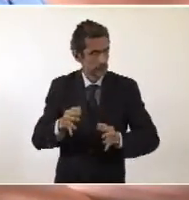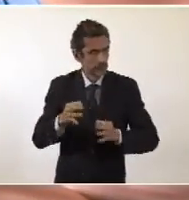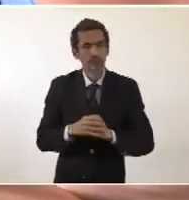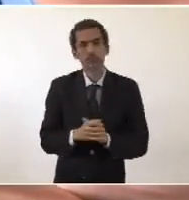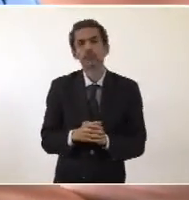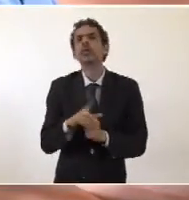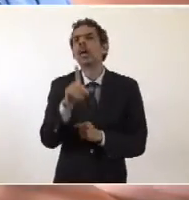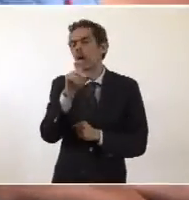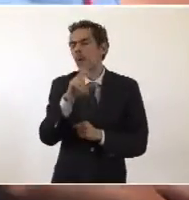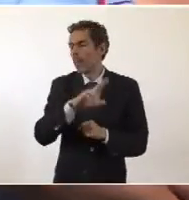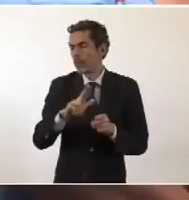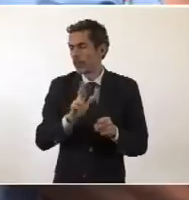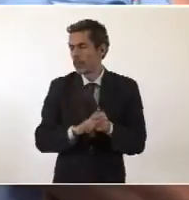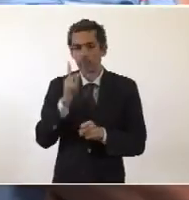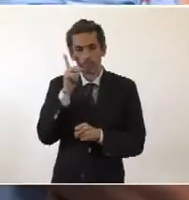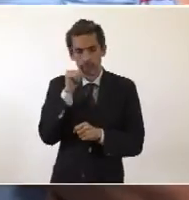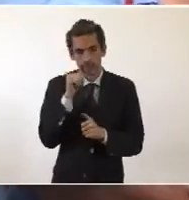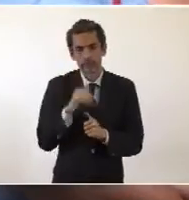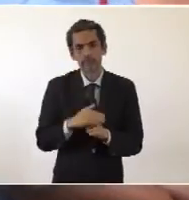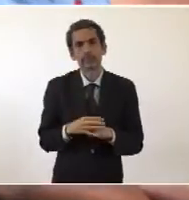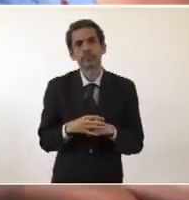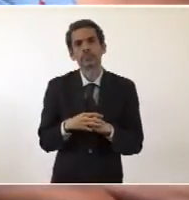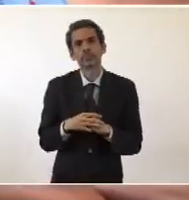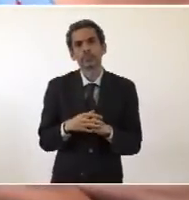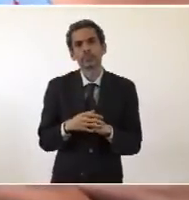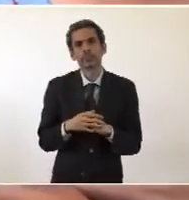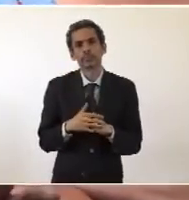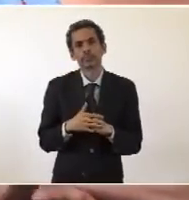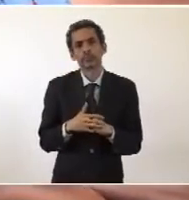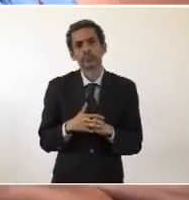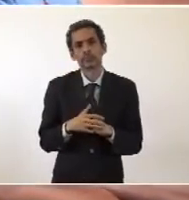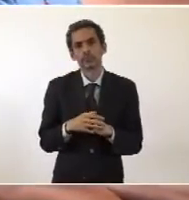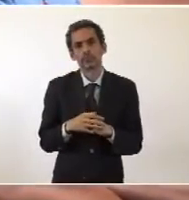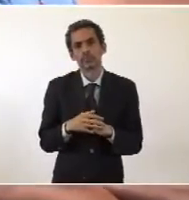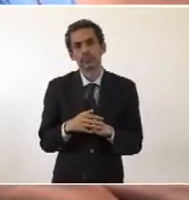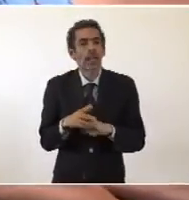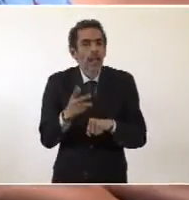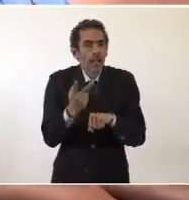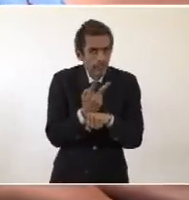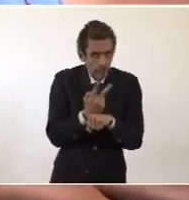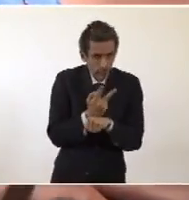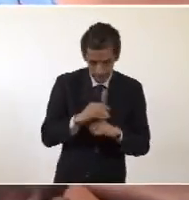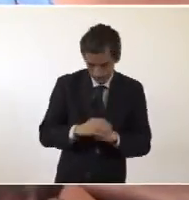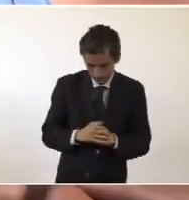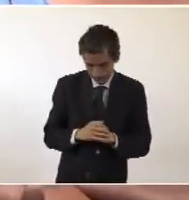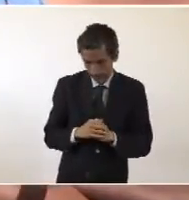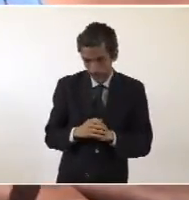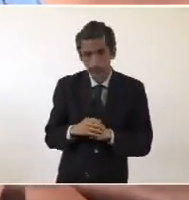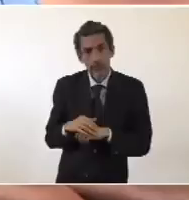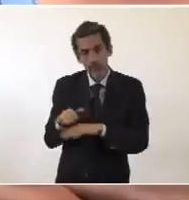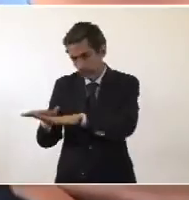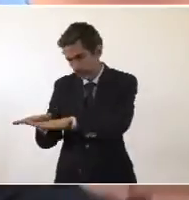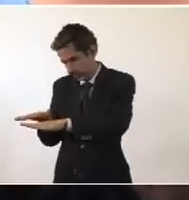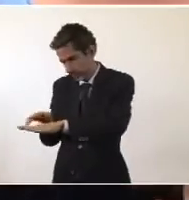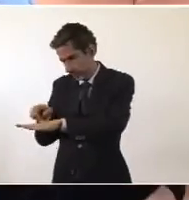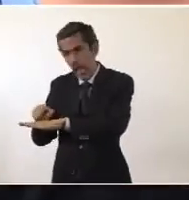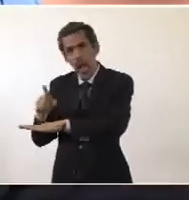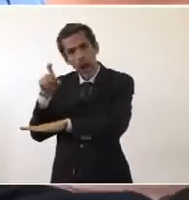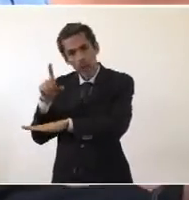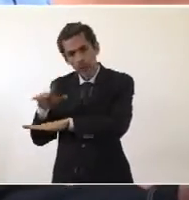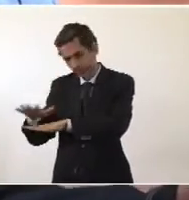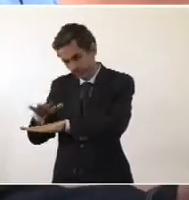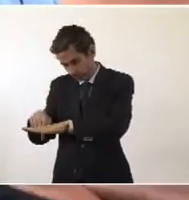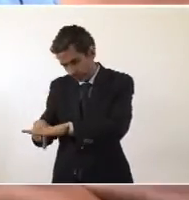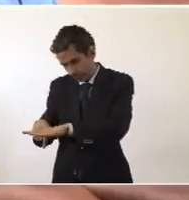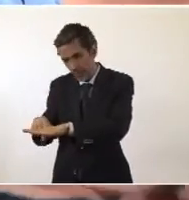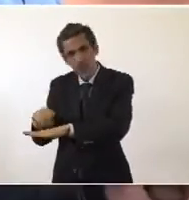agua normalmente. ¿Qué pasó? Había una cisterna, no era suficiente, se construyó